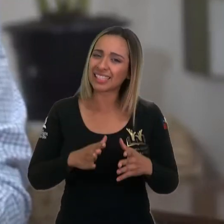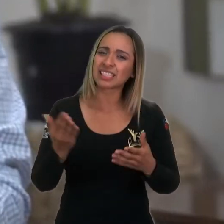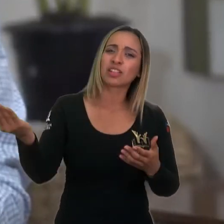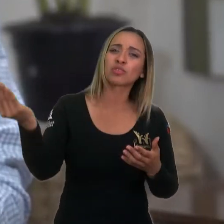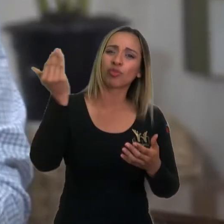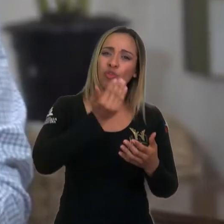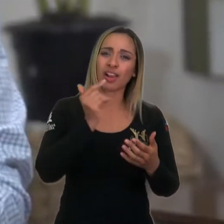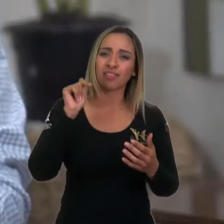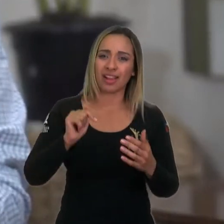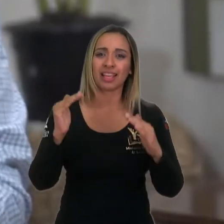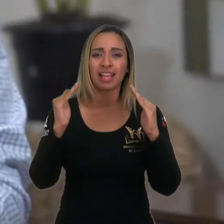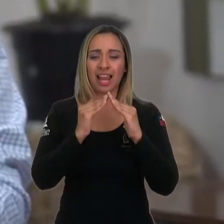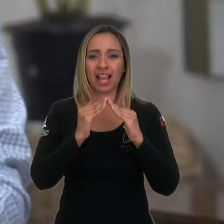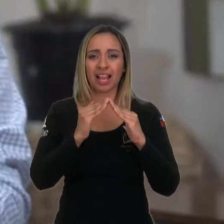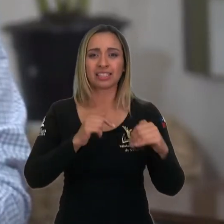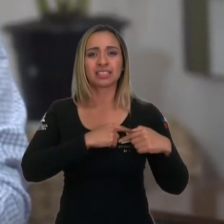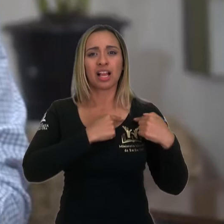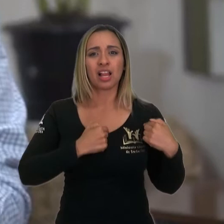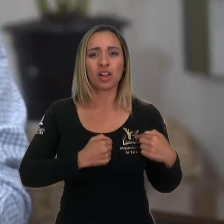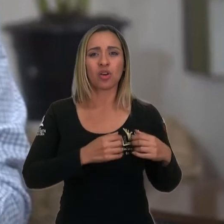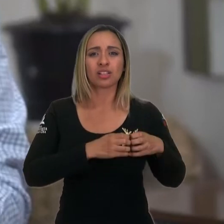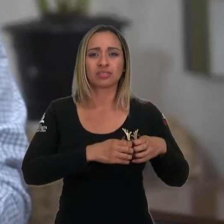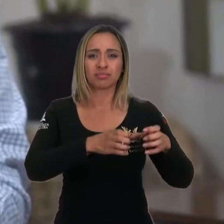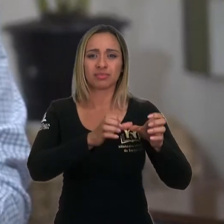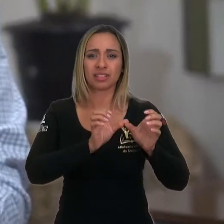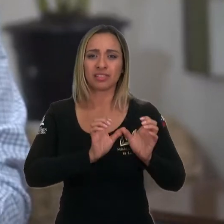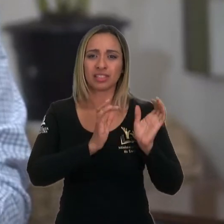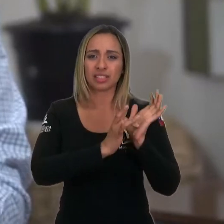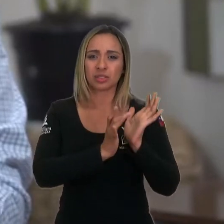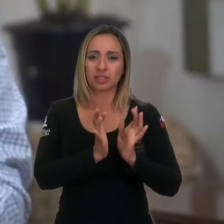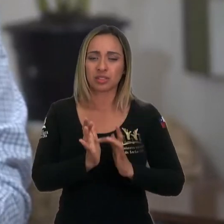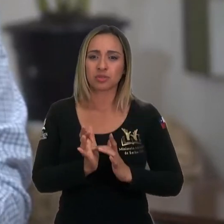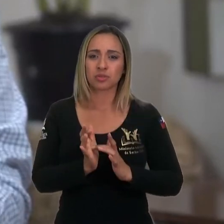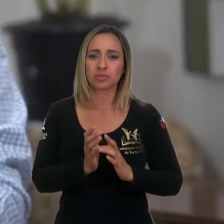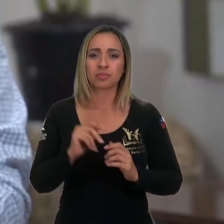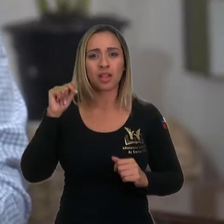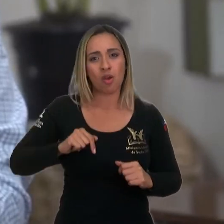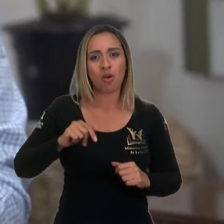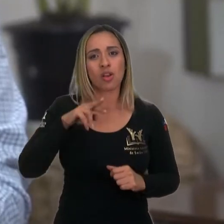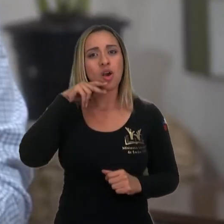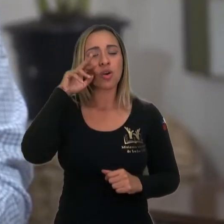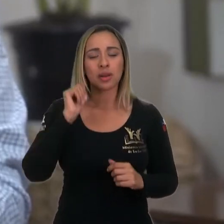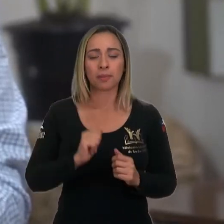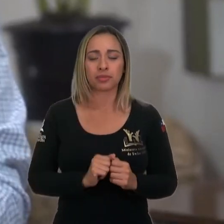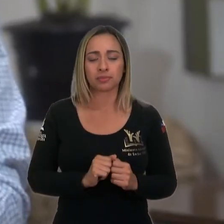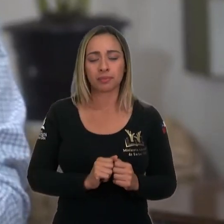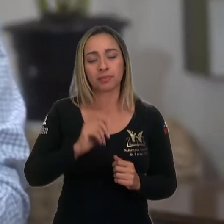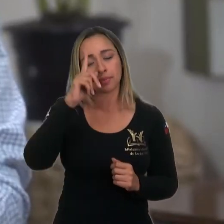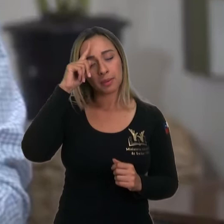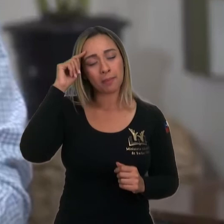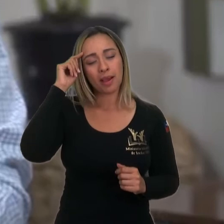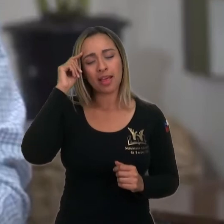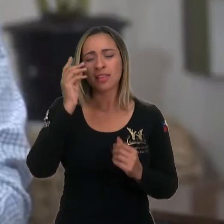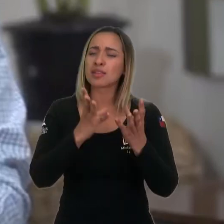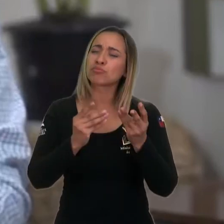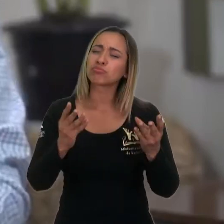Abre tu corazón a Jesús. ríndete a Él. Oremos. Padre querido, hay muchas personas que en este momento